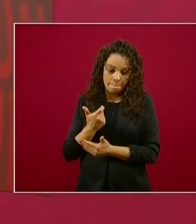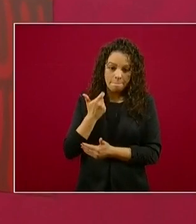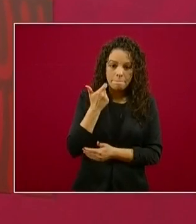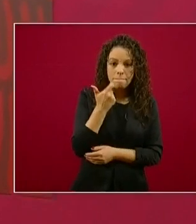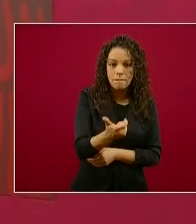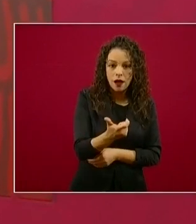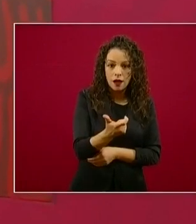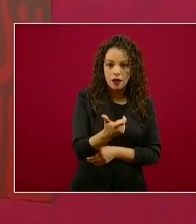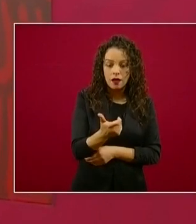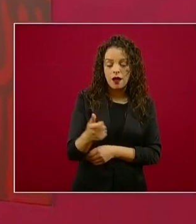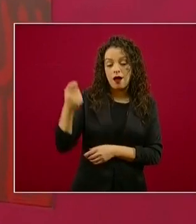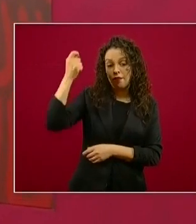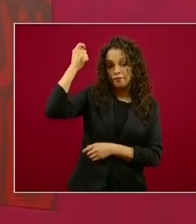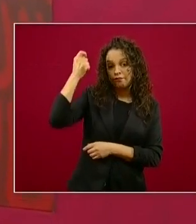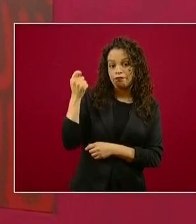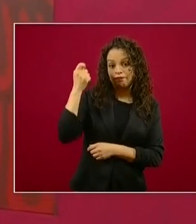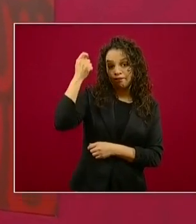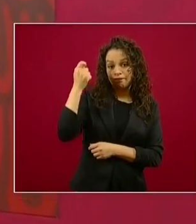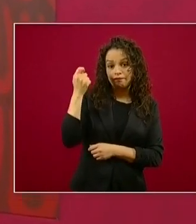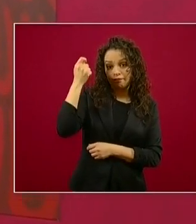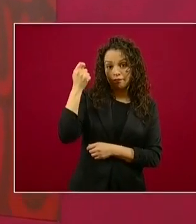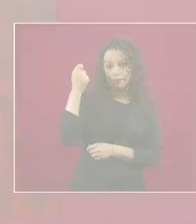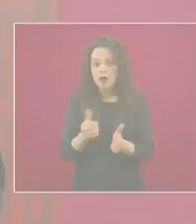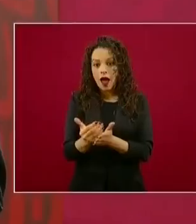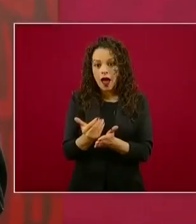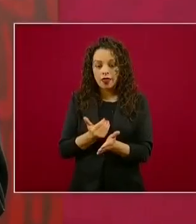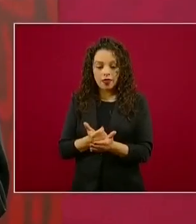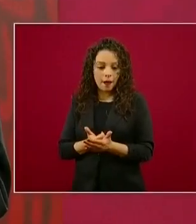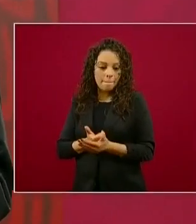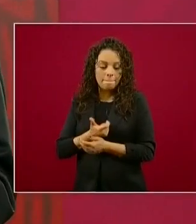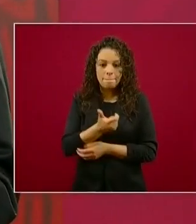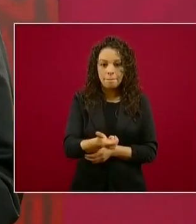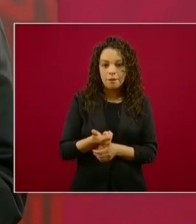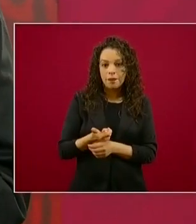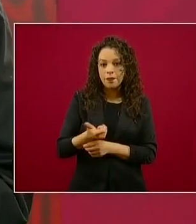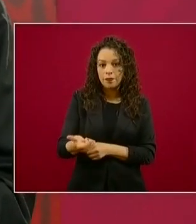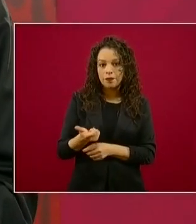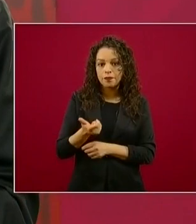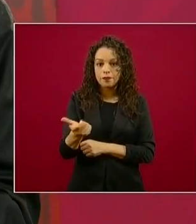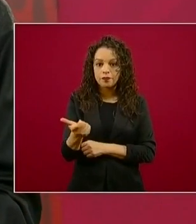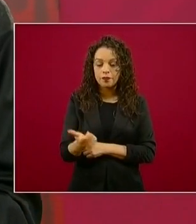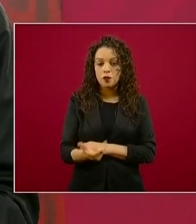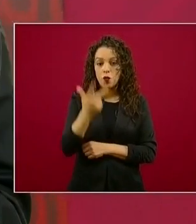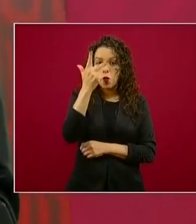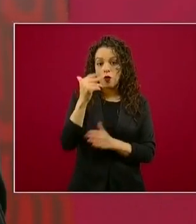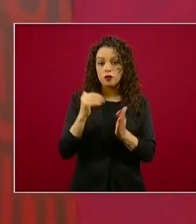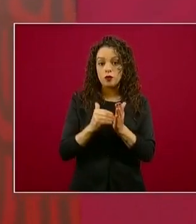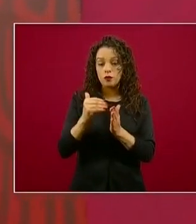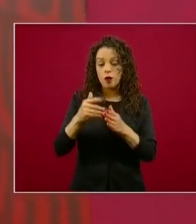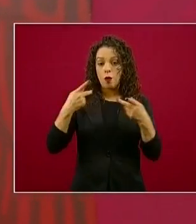pensiones por 4 meses a más de 8 millones de adultos mayores